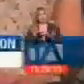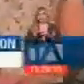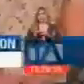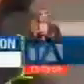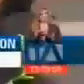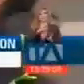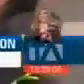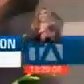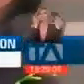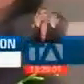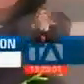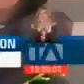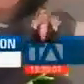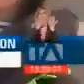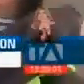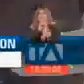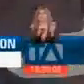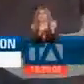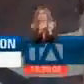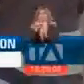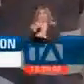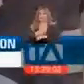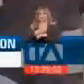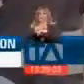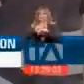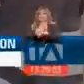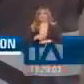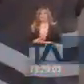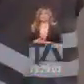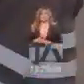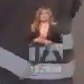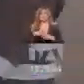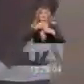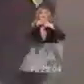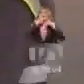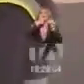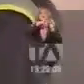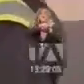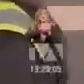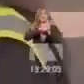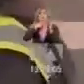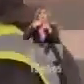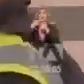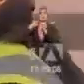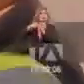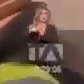de Quito pueden confundir más a los ciudadanos y a las autoridades con falsos